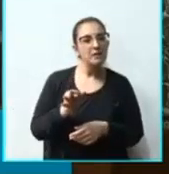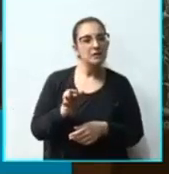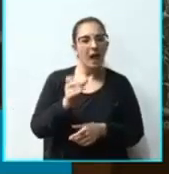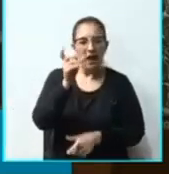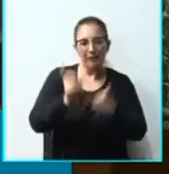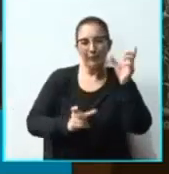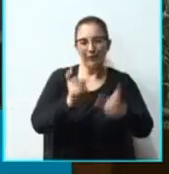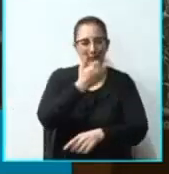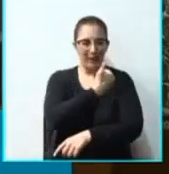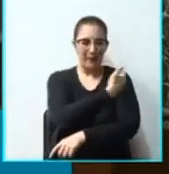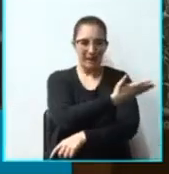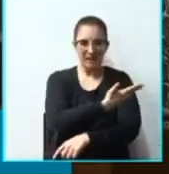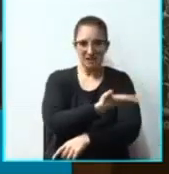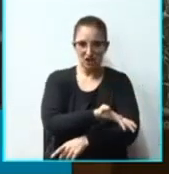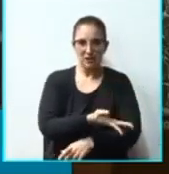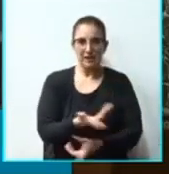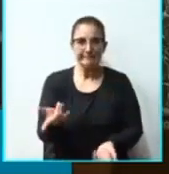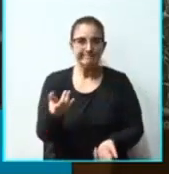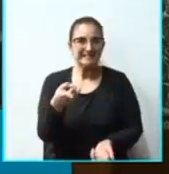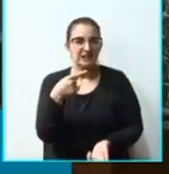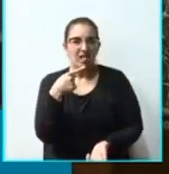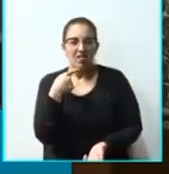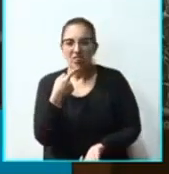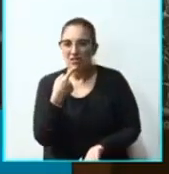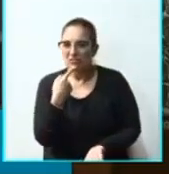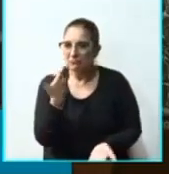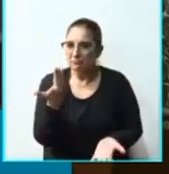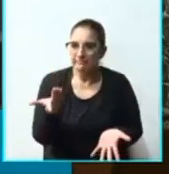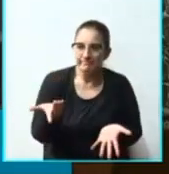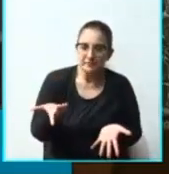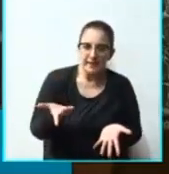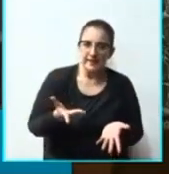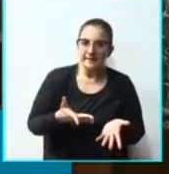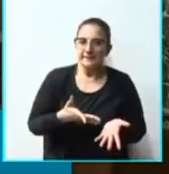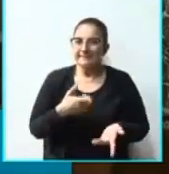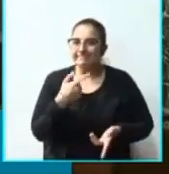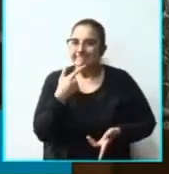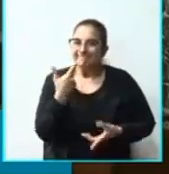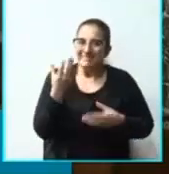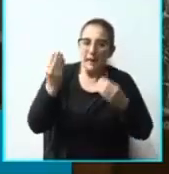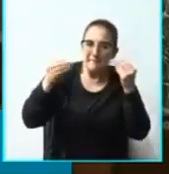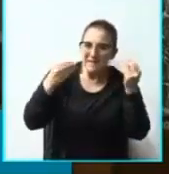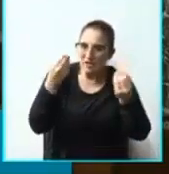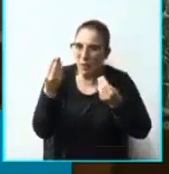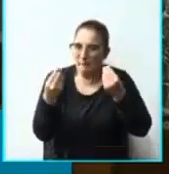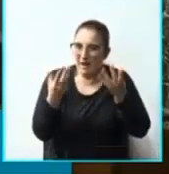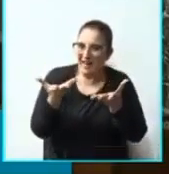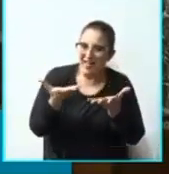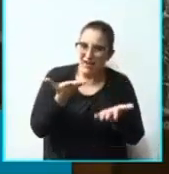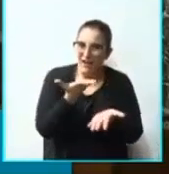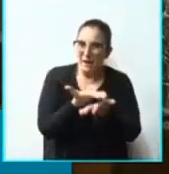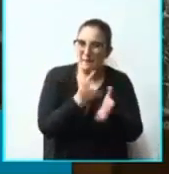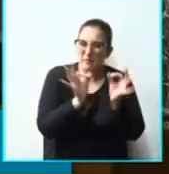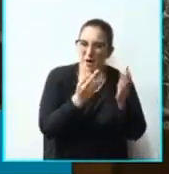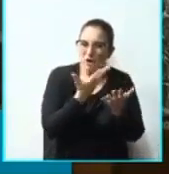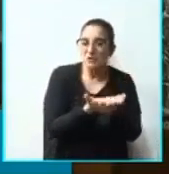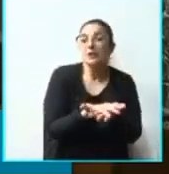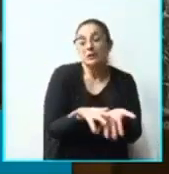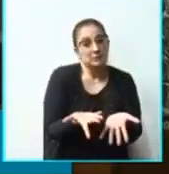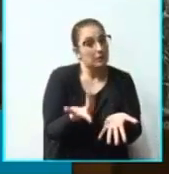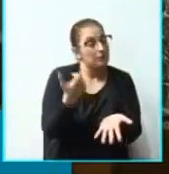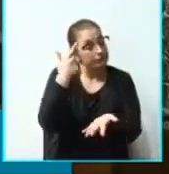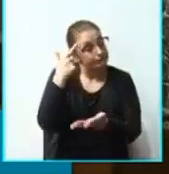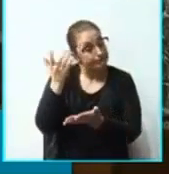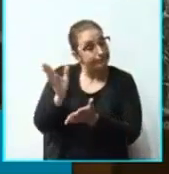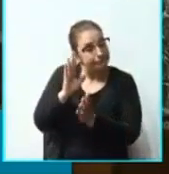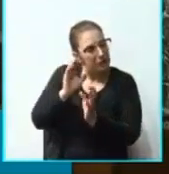vecinos que tienen dudas, que no están del todo de acuerdo con esta propuesta, no lo podemos ignorar, no